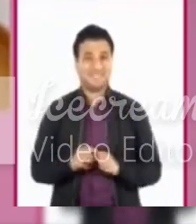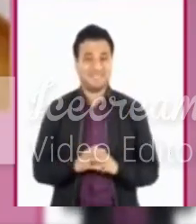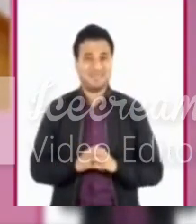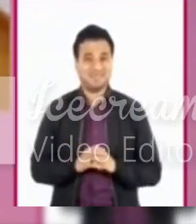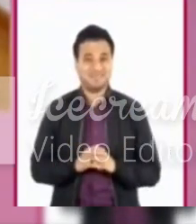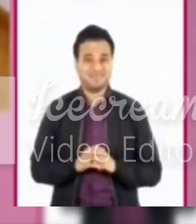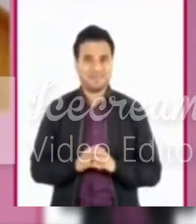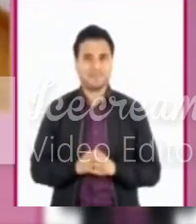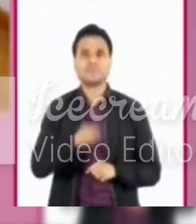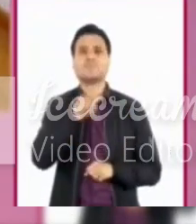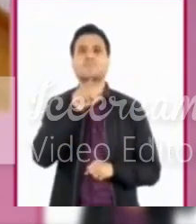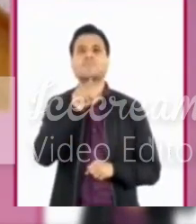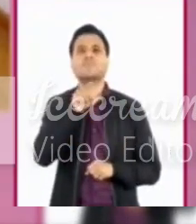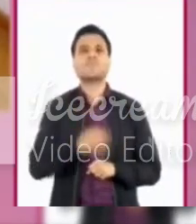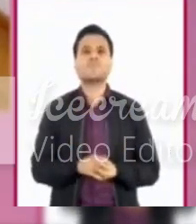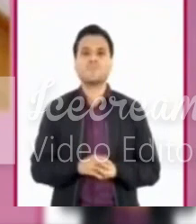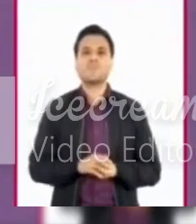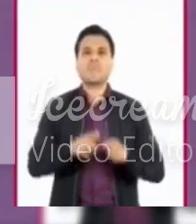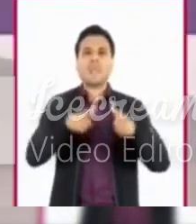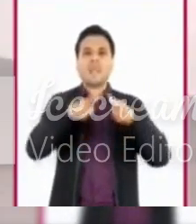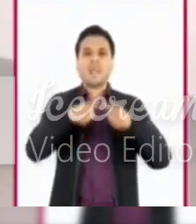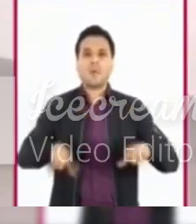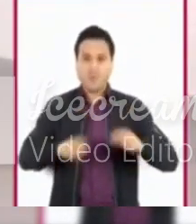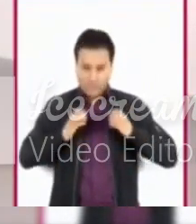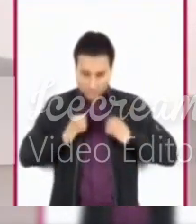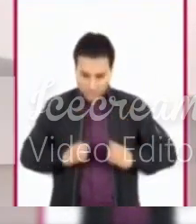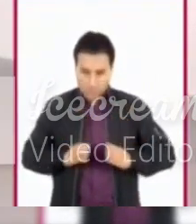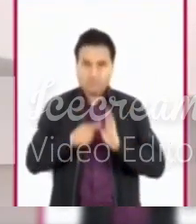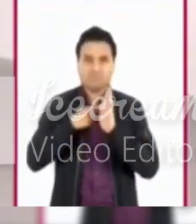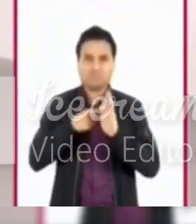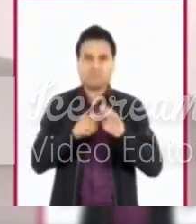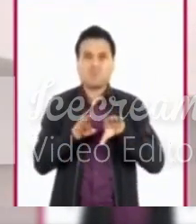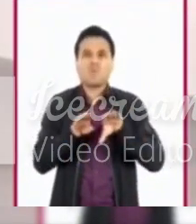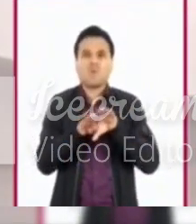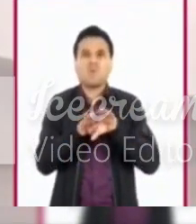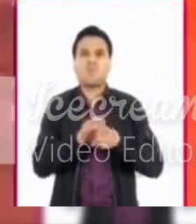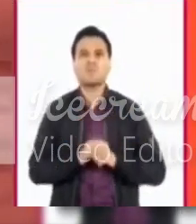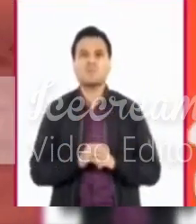¿Qué expresas mediante tu lenguaje corporal?